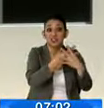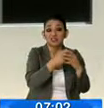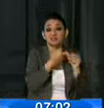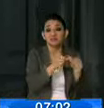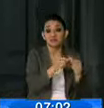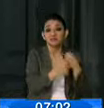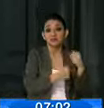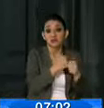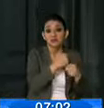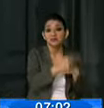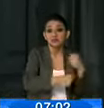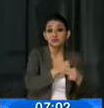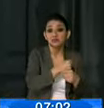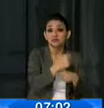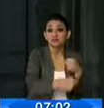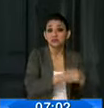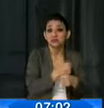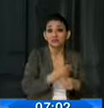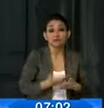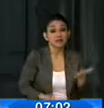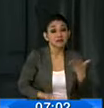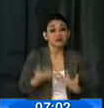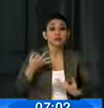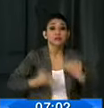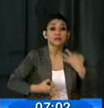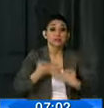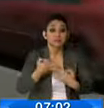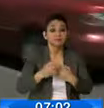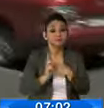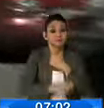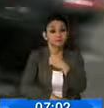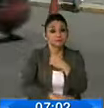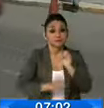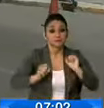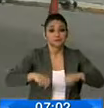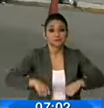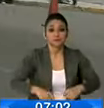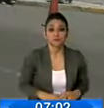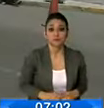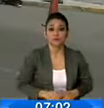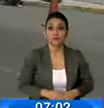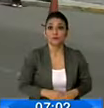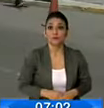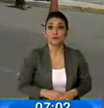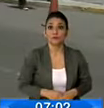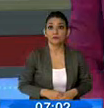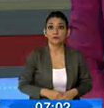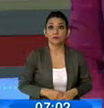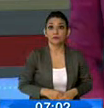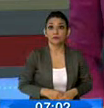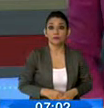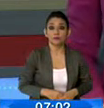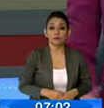cárcel, un hecho que podría ser juzgado como homicidio simple. En Quito informó Iván Casamen. Varias